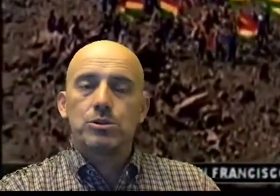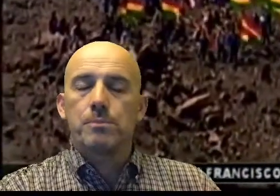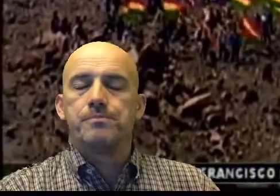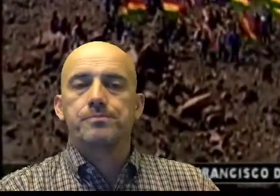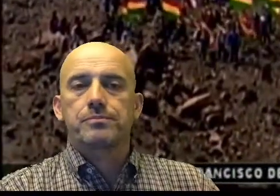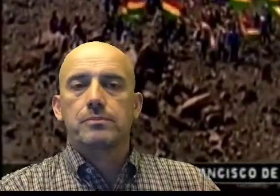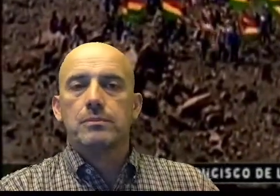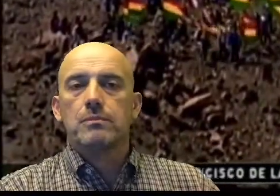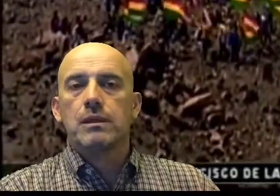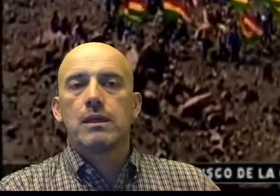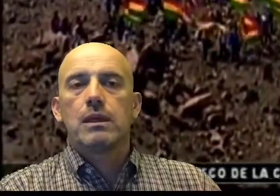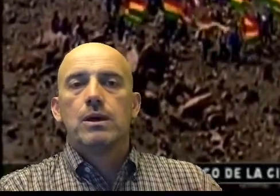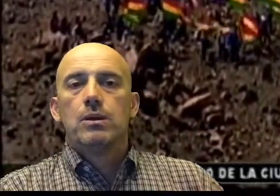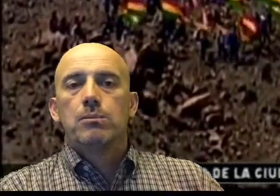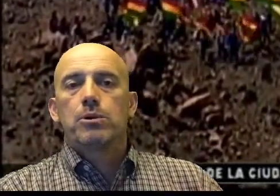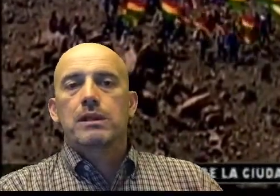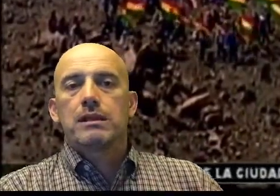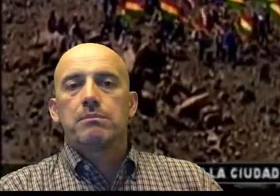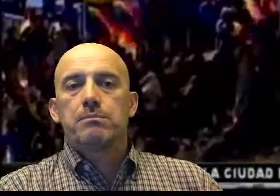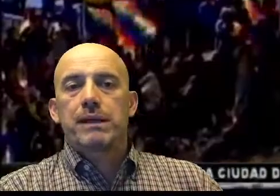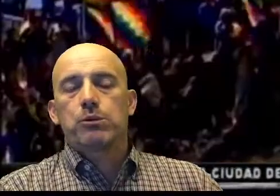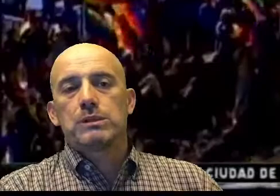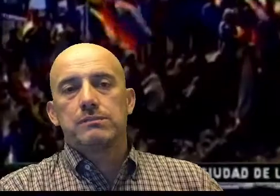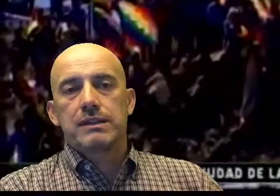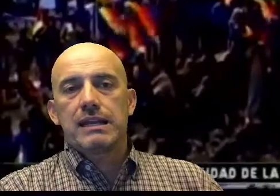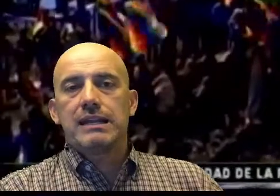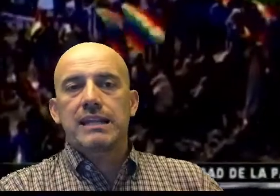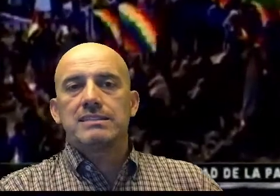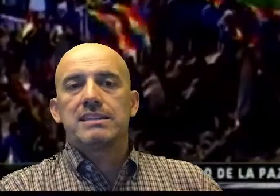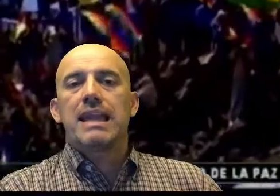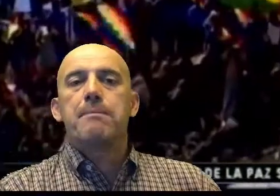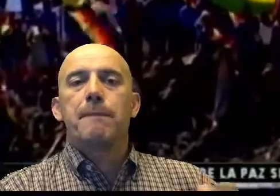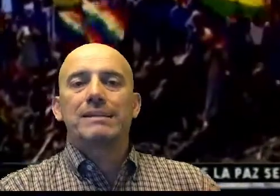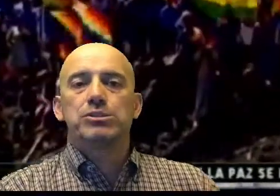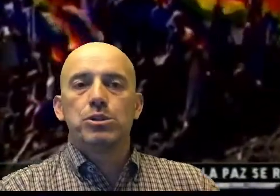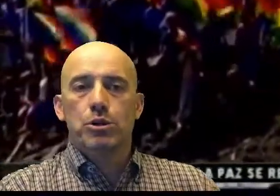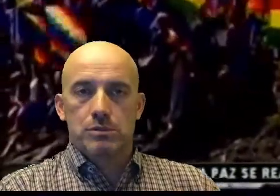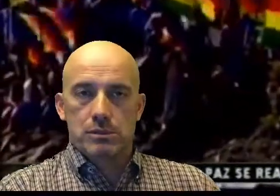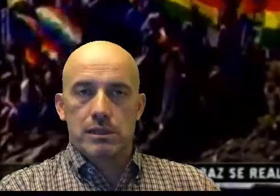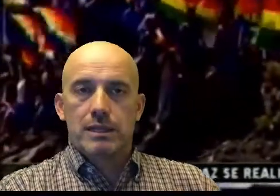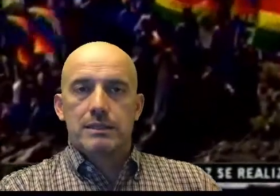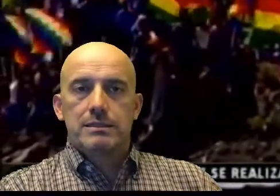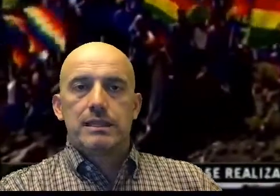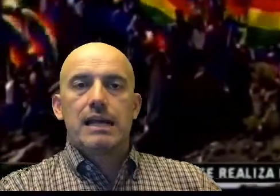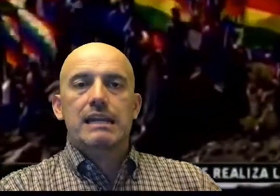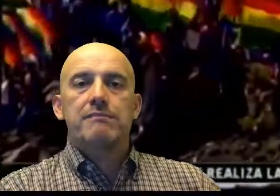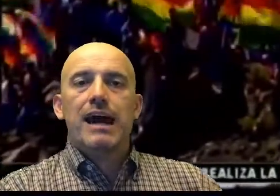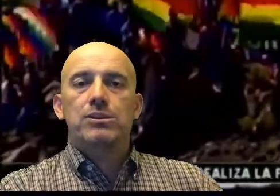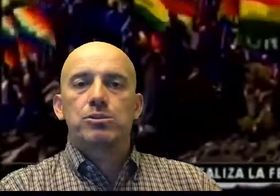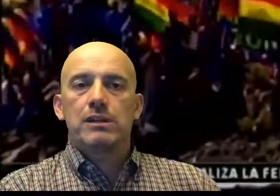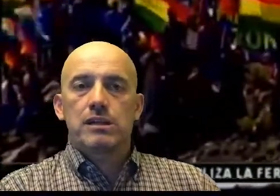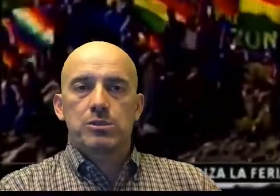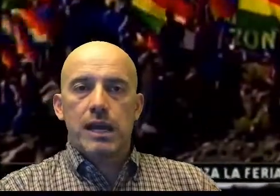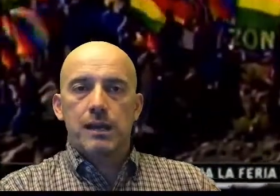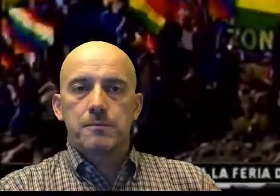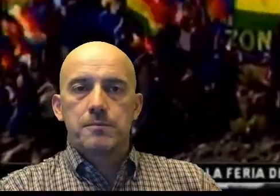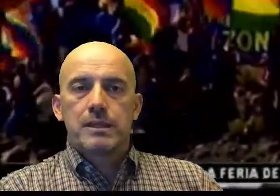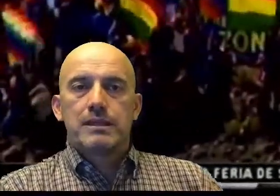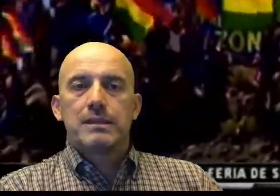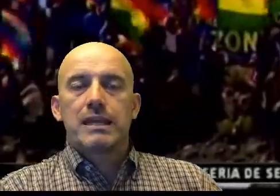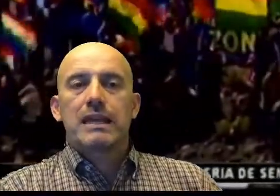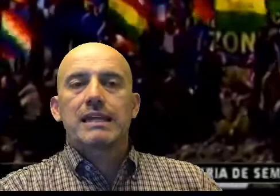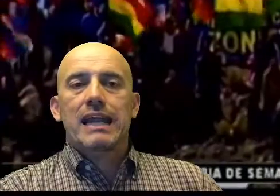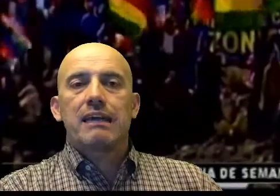fue el que lo inventó porque para justificar la tesis de la invasión del arrebato del litoral